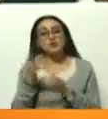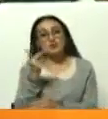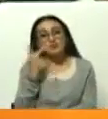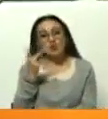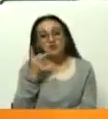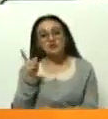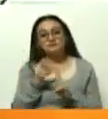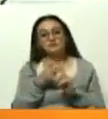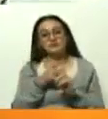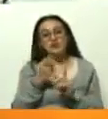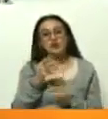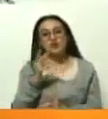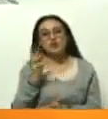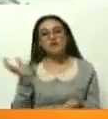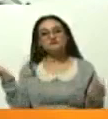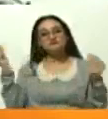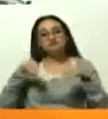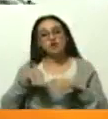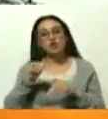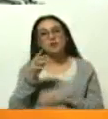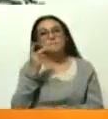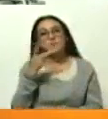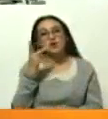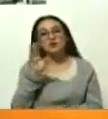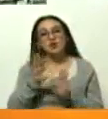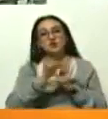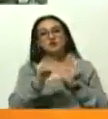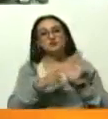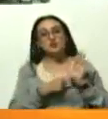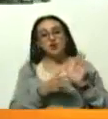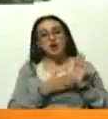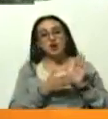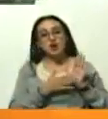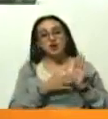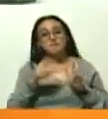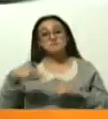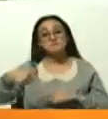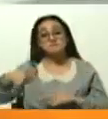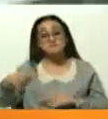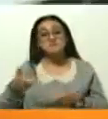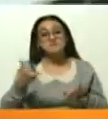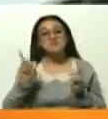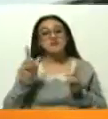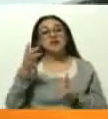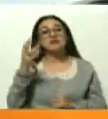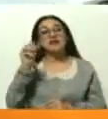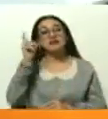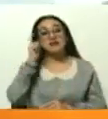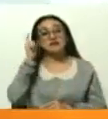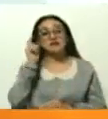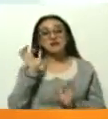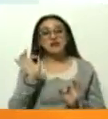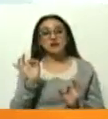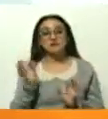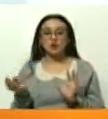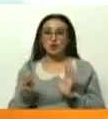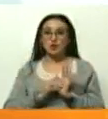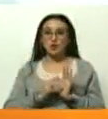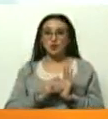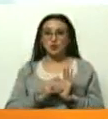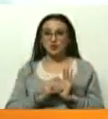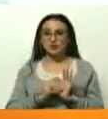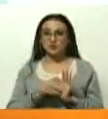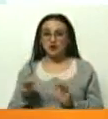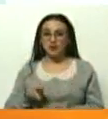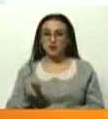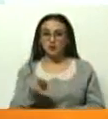debe ser un pacto político constitucional que permita que en los próximos 30 días volvamos a retomar y transitar esa